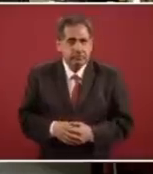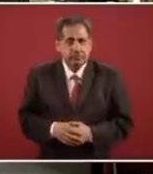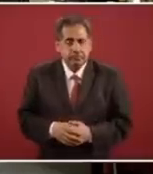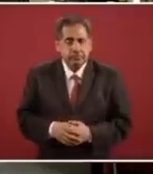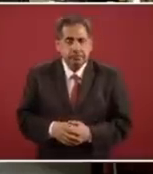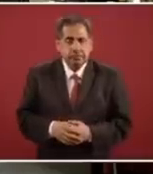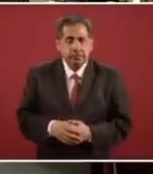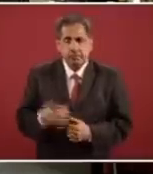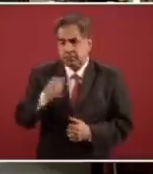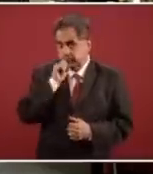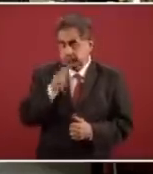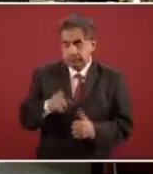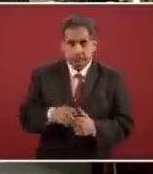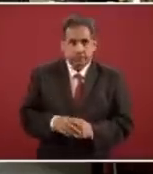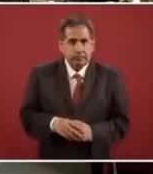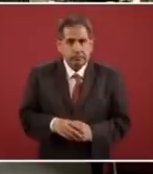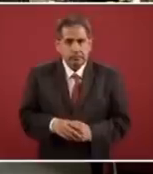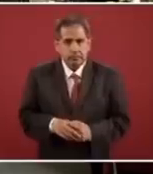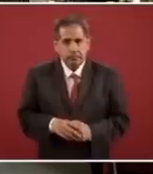Y